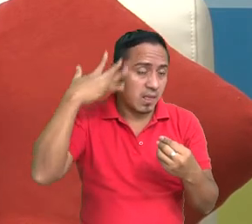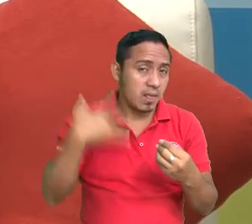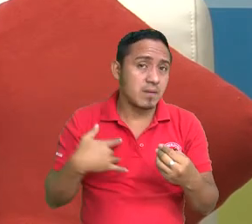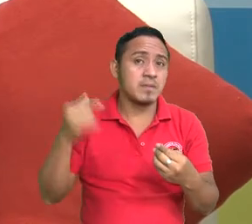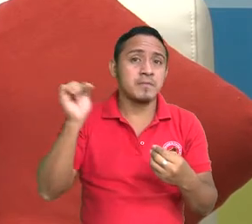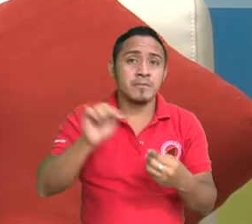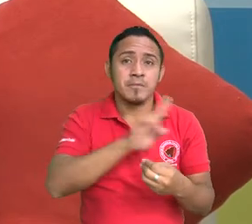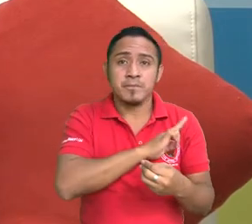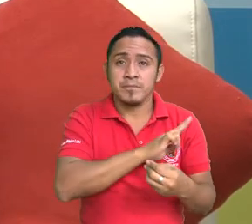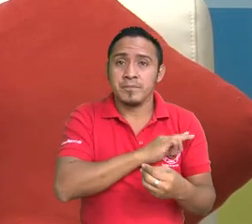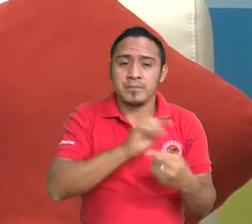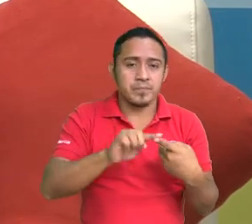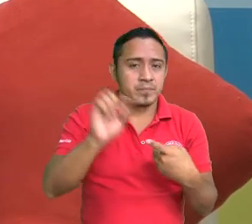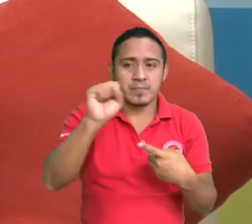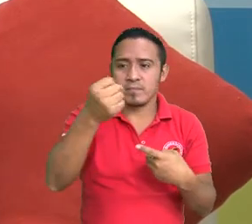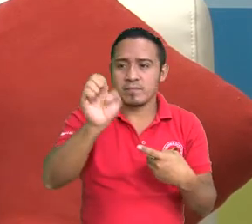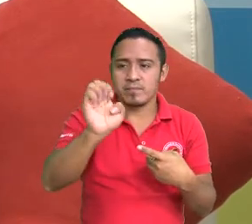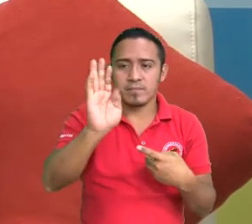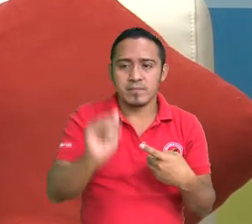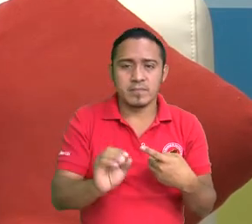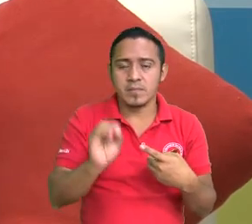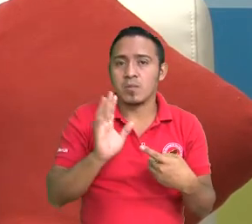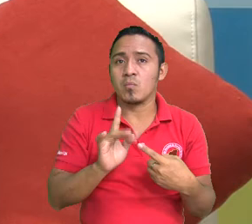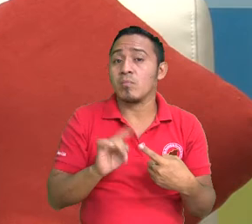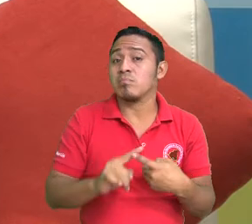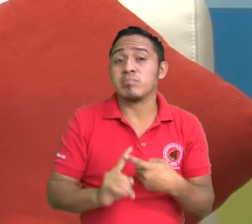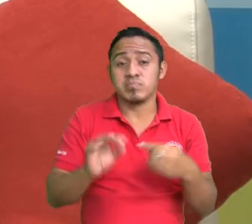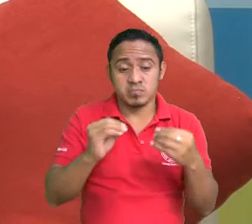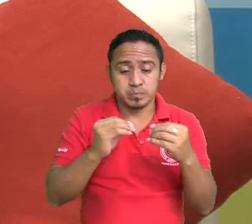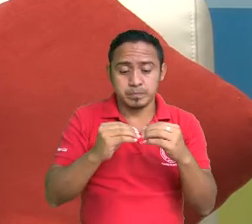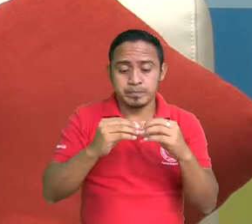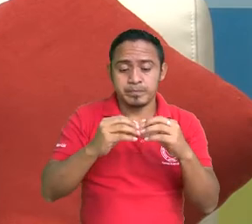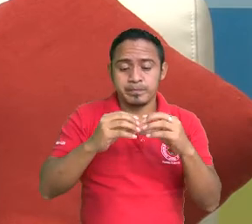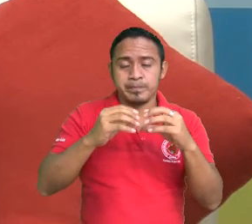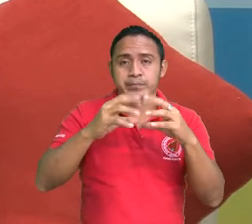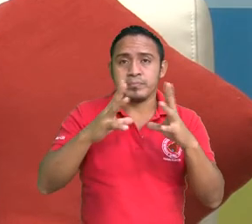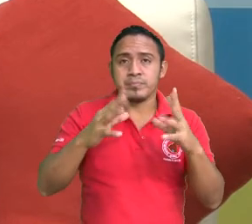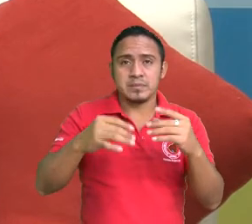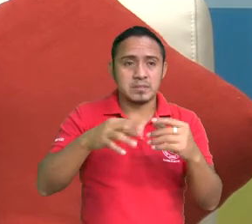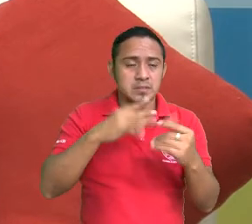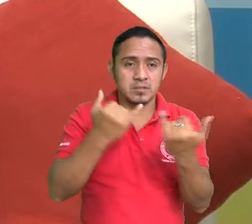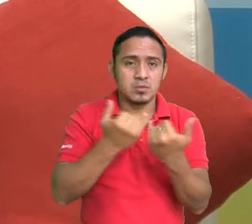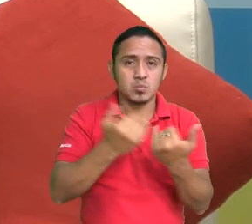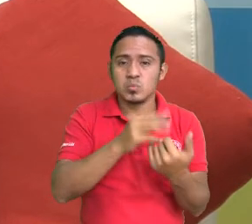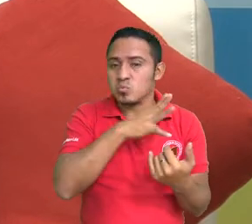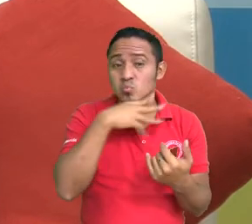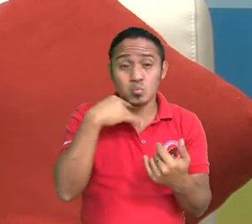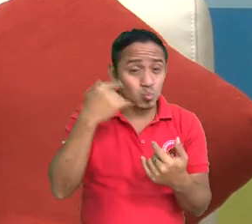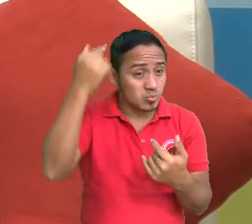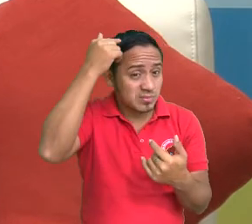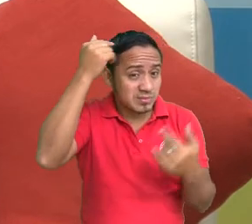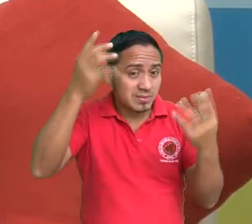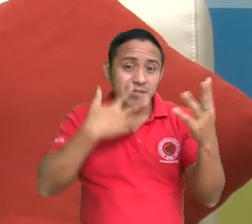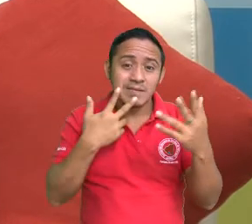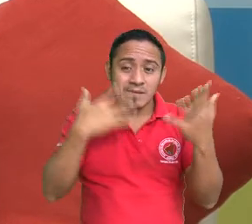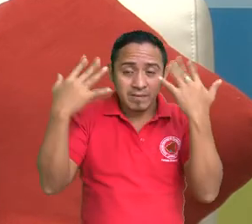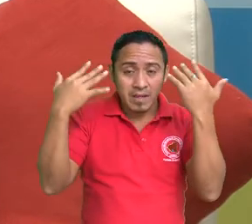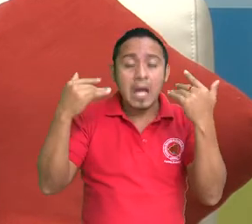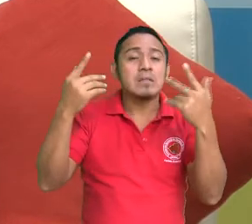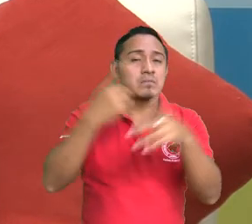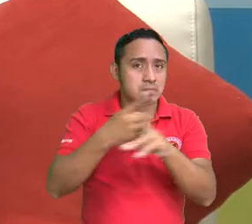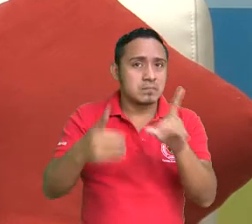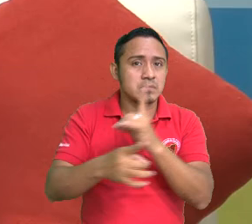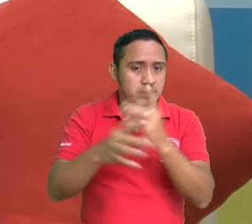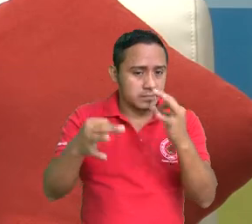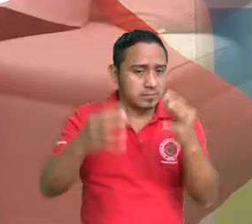producen sebo y todo eso se acumula. Como que andemos sucio una parte del cuerpo, entonces sí hay que